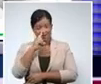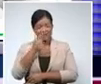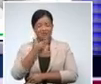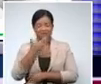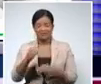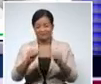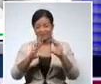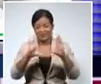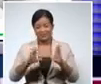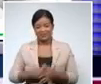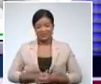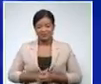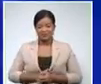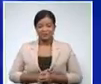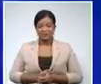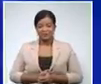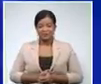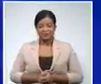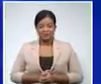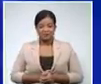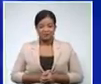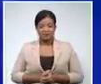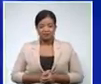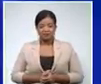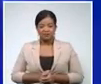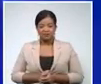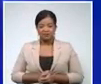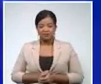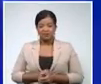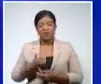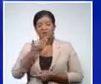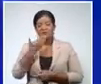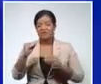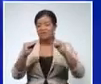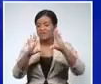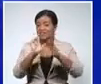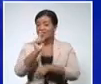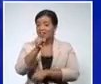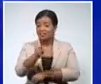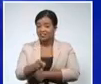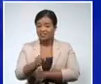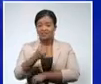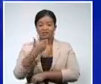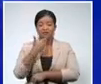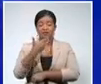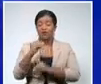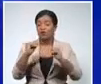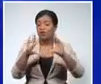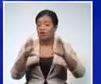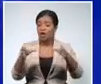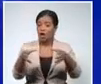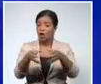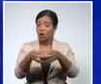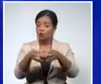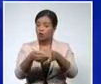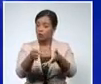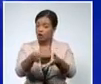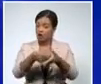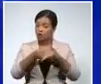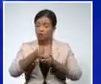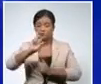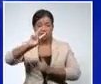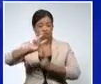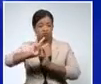epidemiología del Ministerio de Salud Pública. Doctor, buenos días. Buenos días a ti, a todo el equipo que hace posible esta